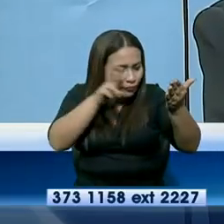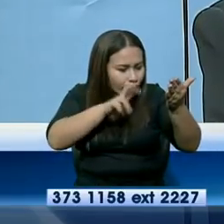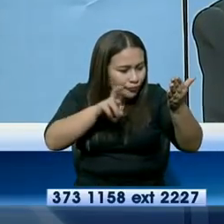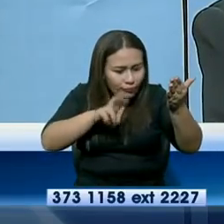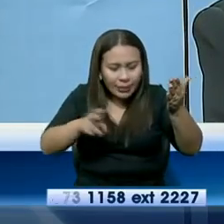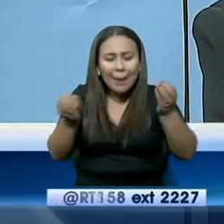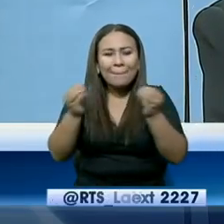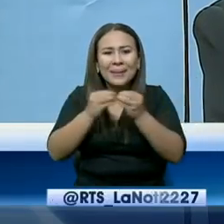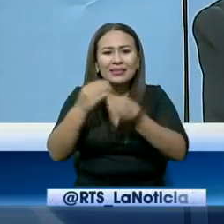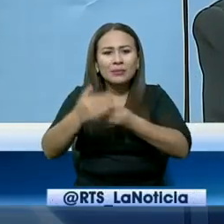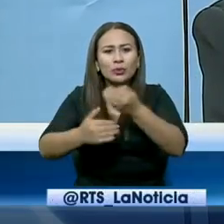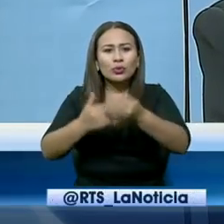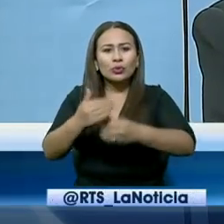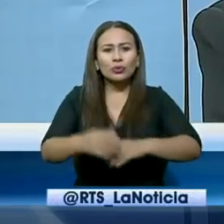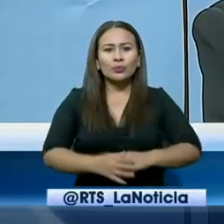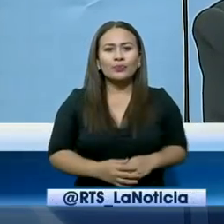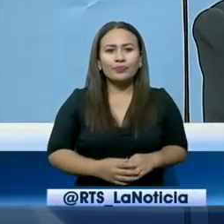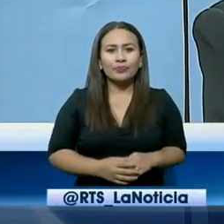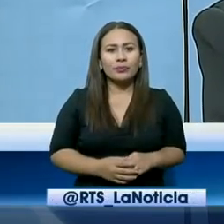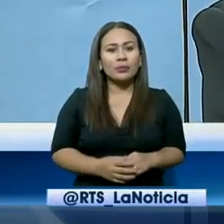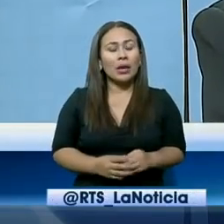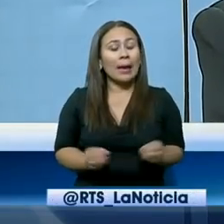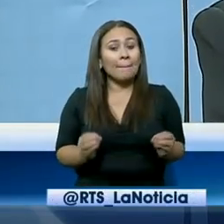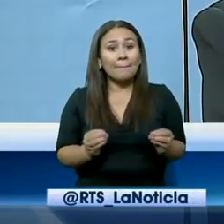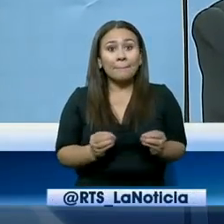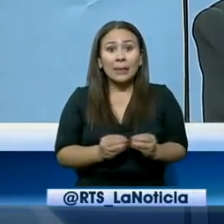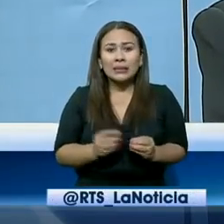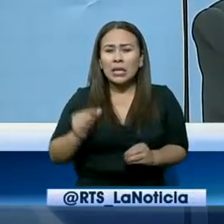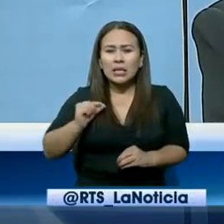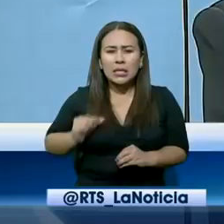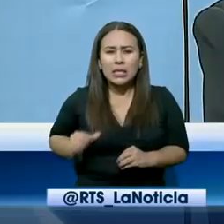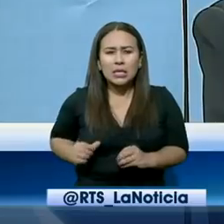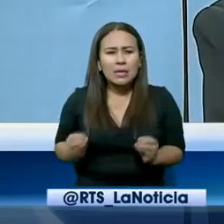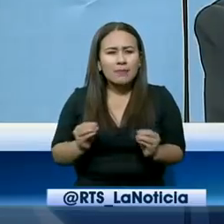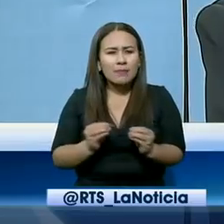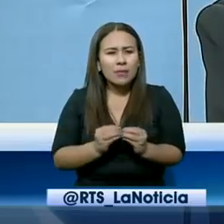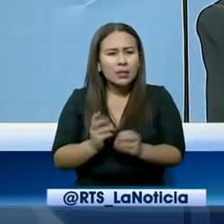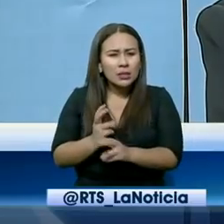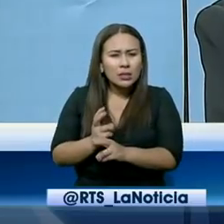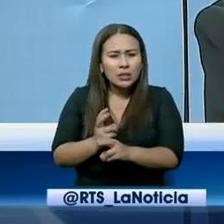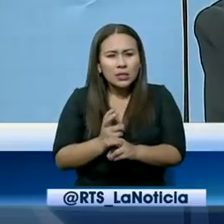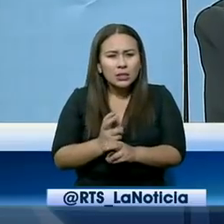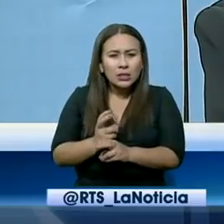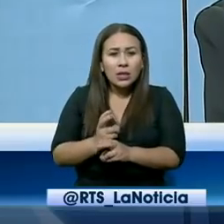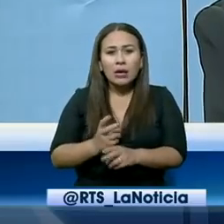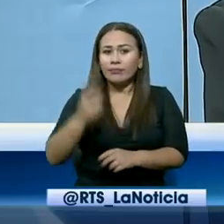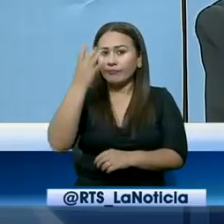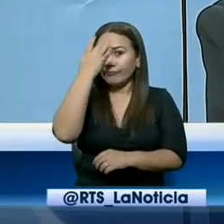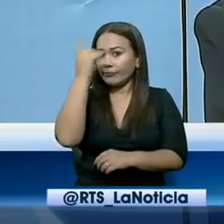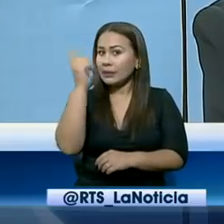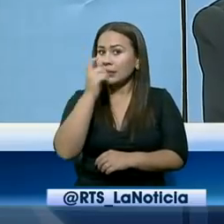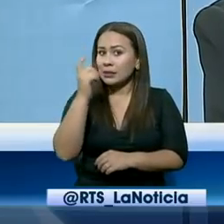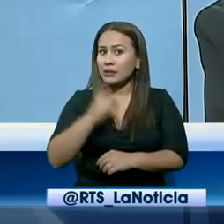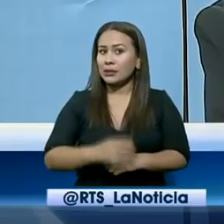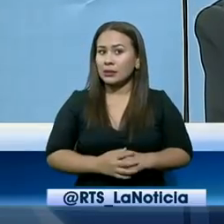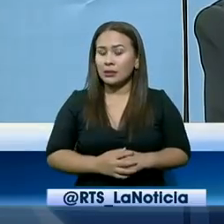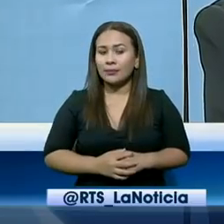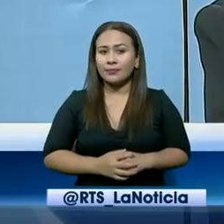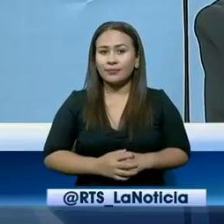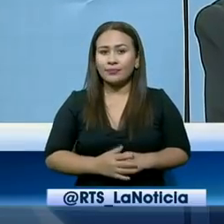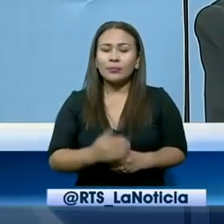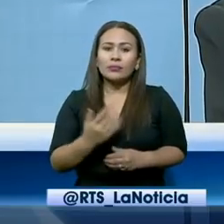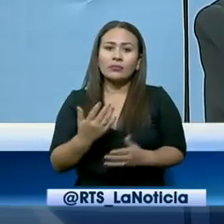sumarios, proceder a una investigación mucho más exhaustiva y, si así se lo determina, una